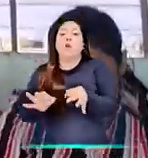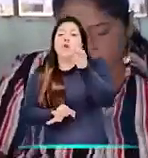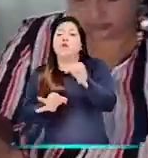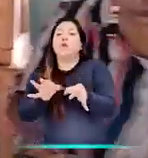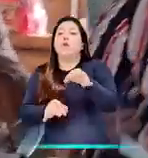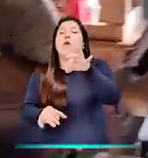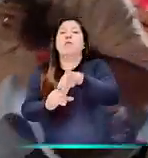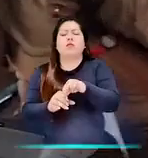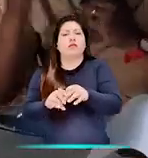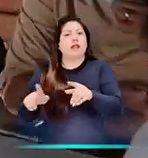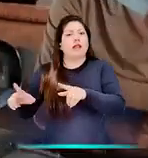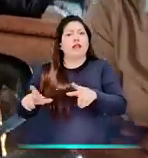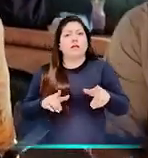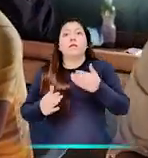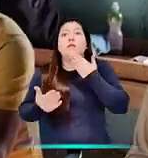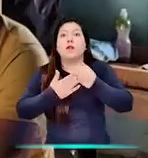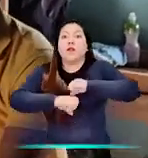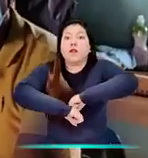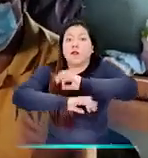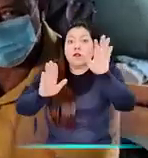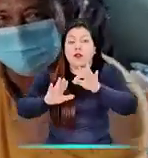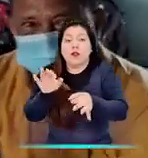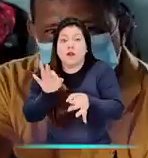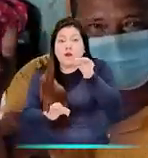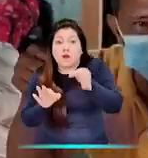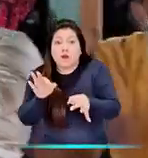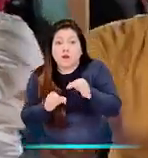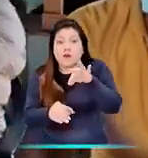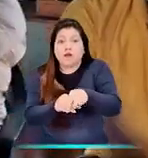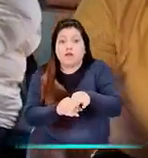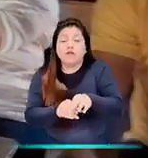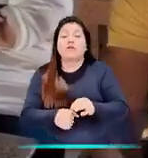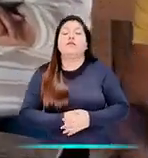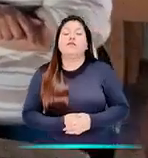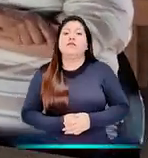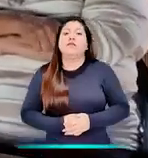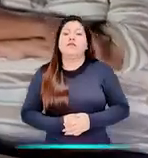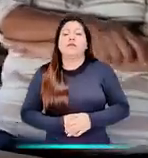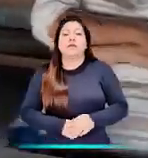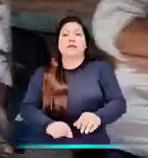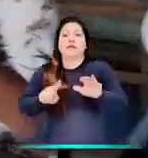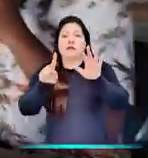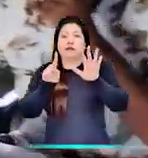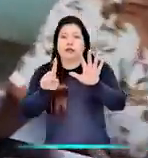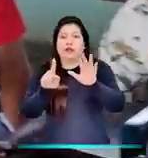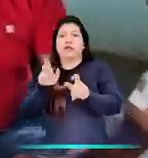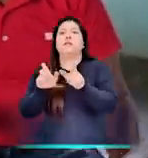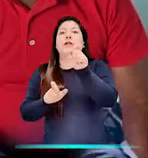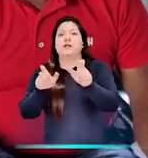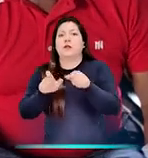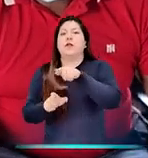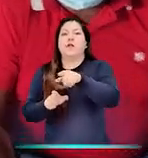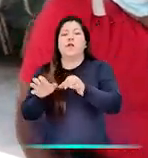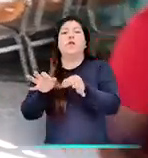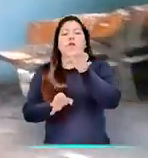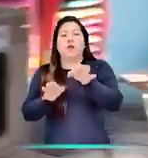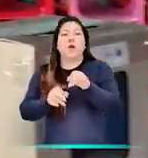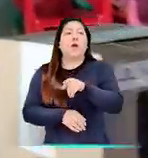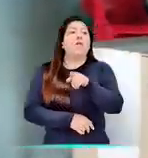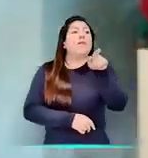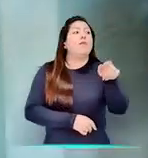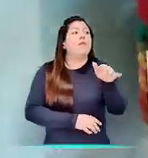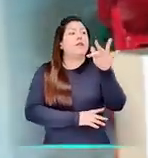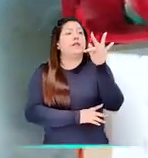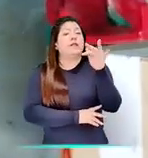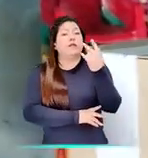tenemos a los jurados de votación listos. Buenos días, jurados de votación. Están los 6 jurados de